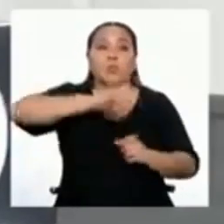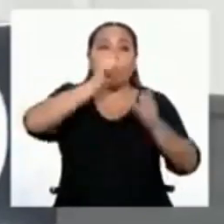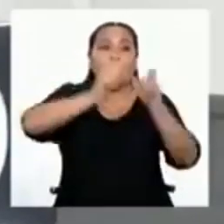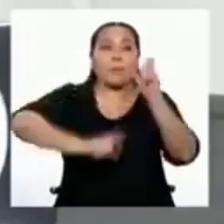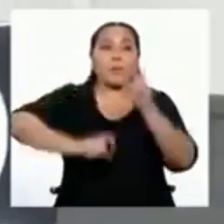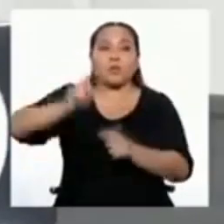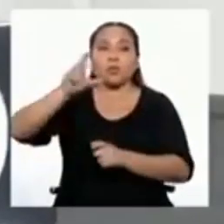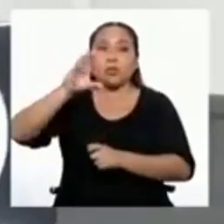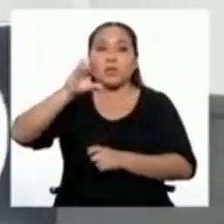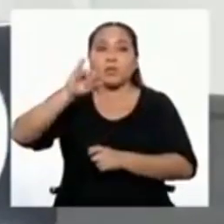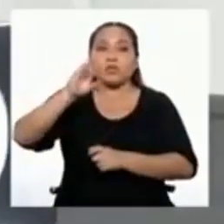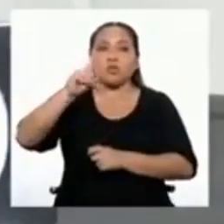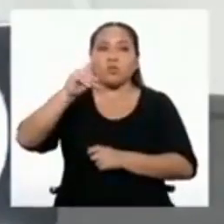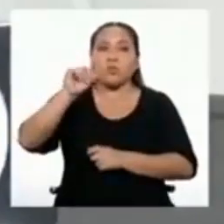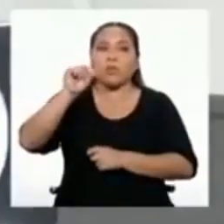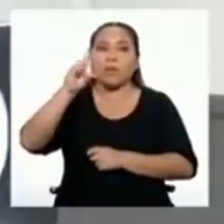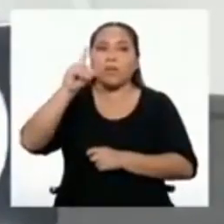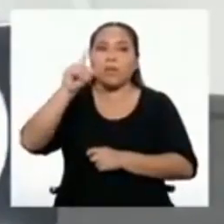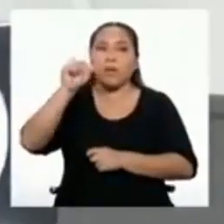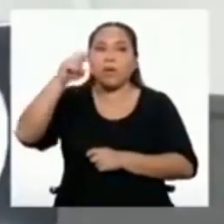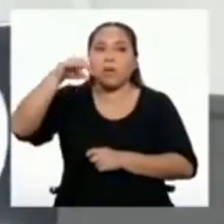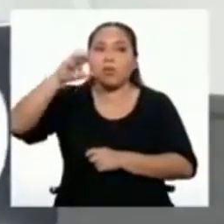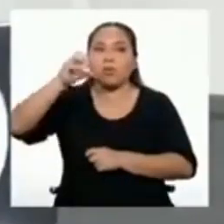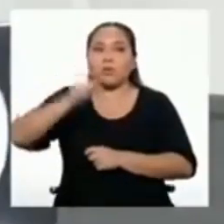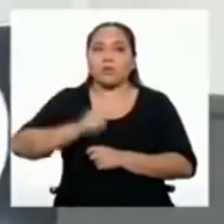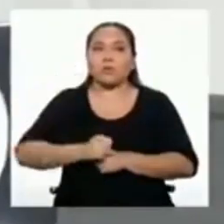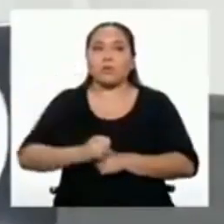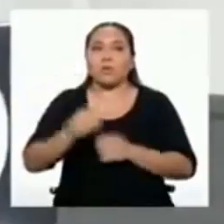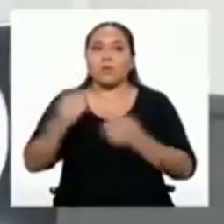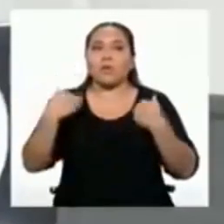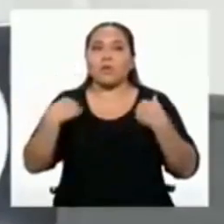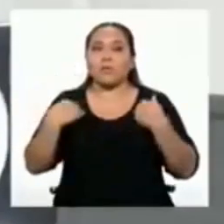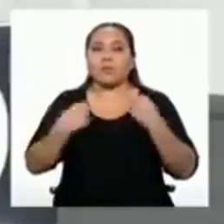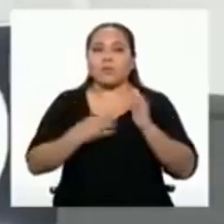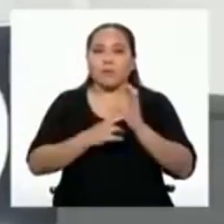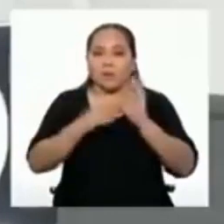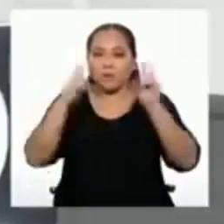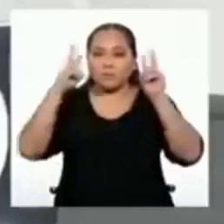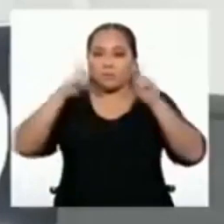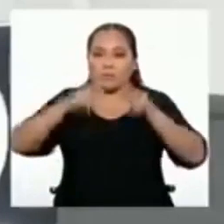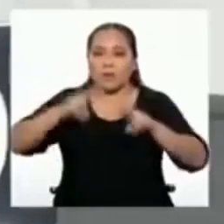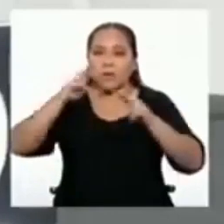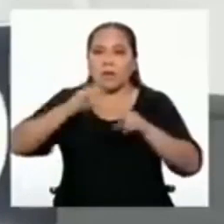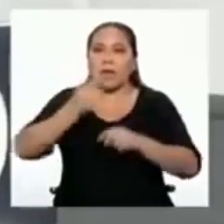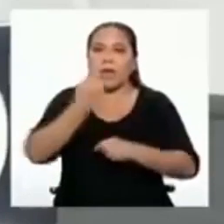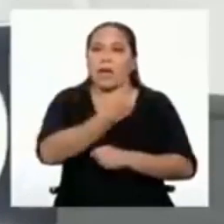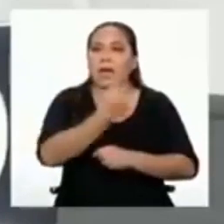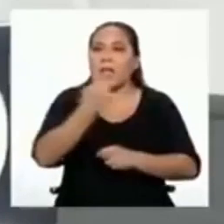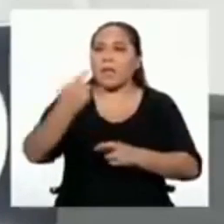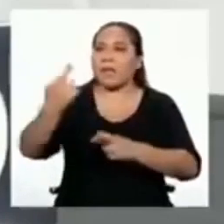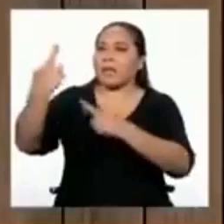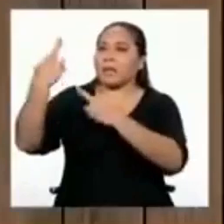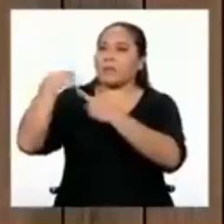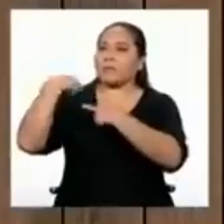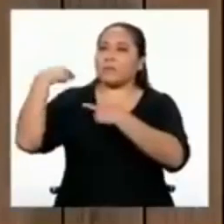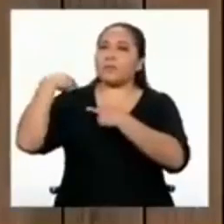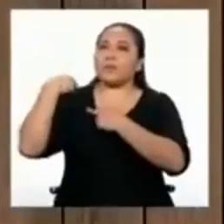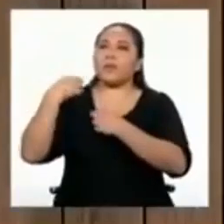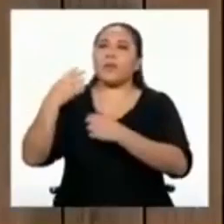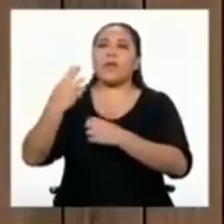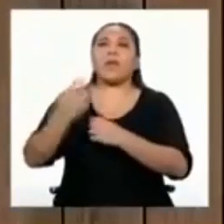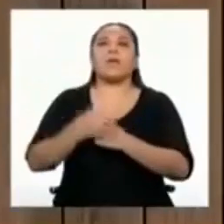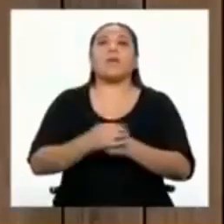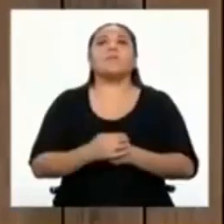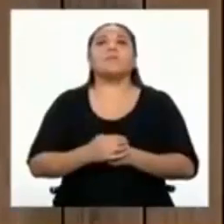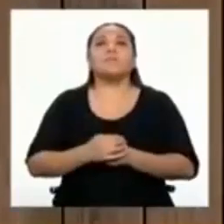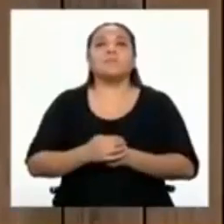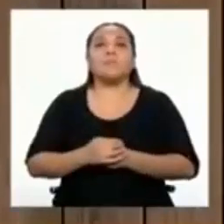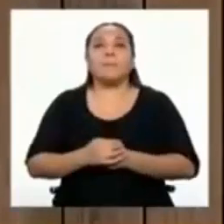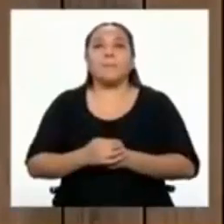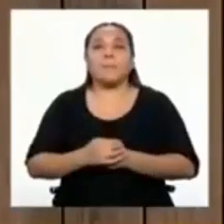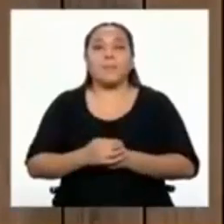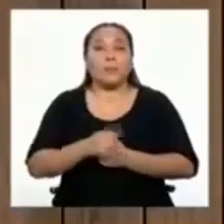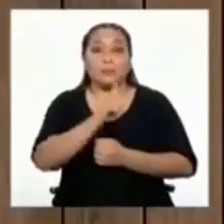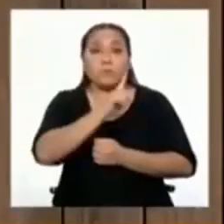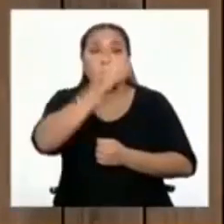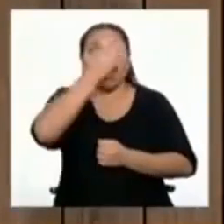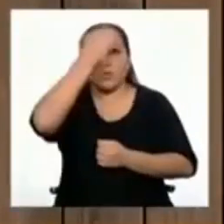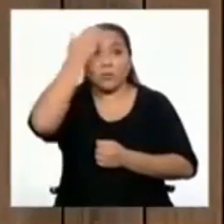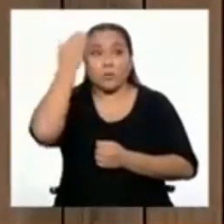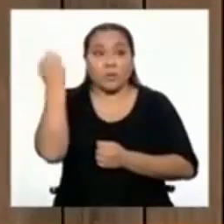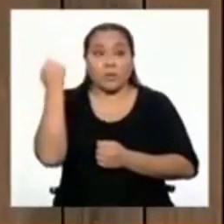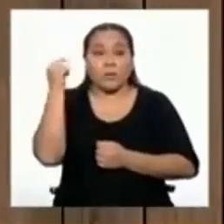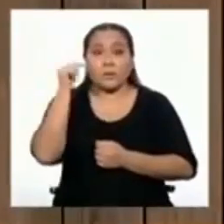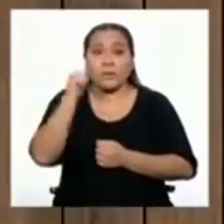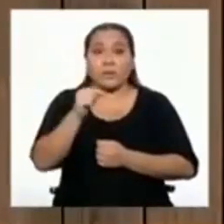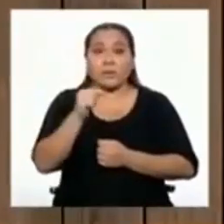ciudadanas, ahora más que nunca, tenemos que reforzar nuestras responsabilidades y deberes. Y no te olvides que, si bien